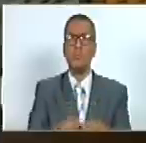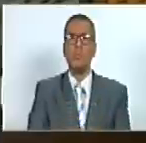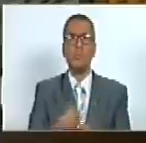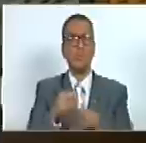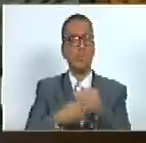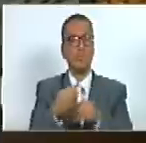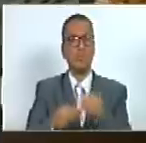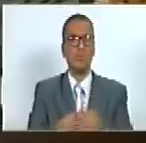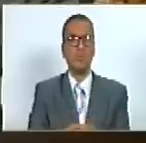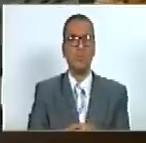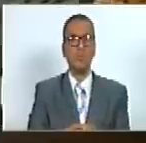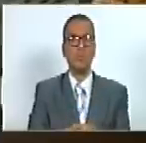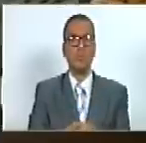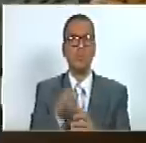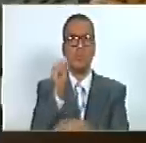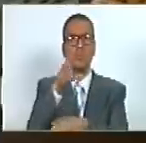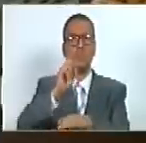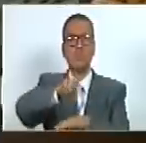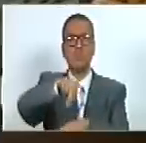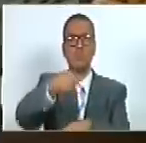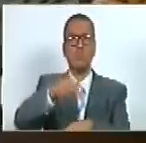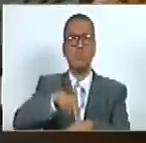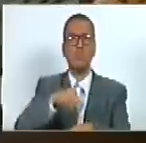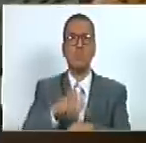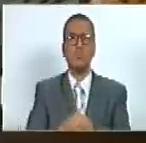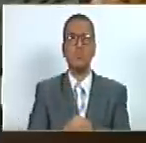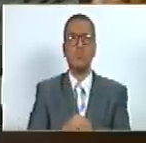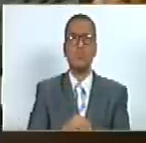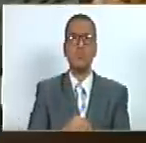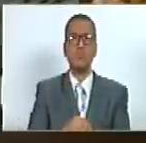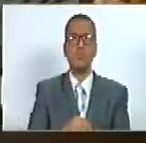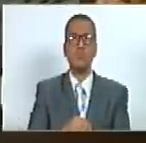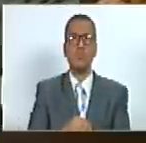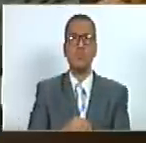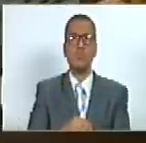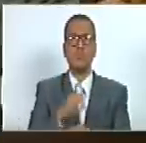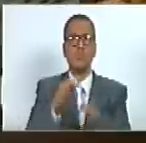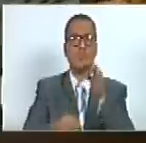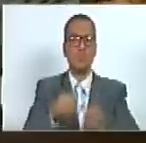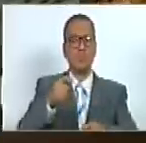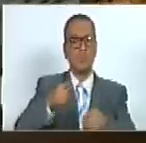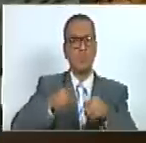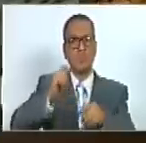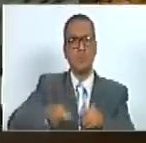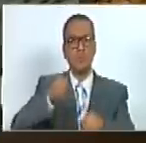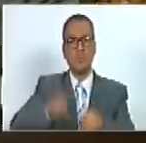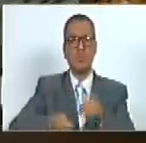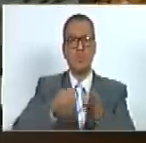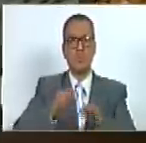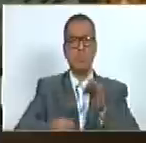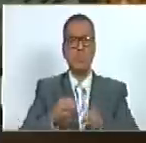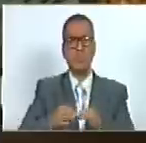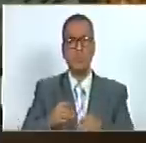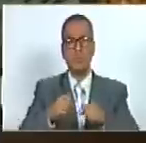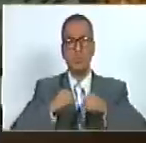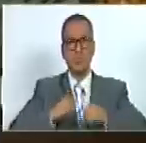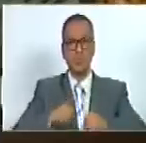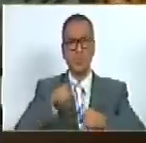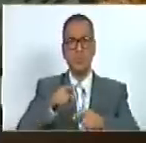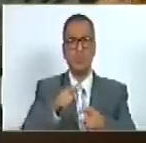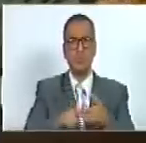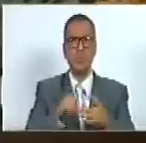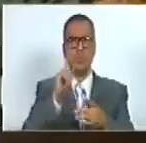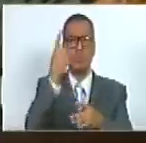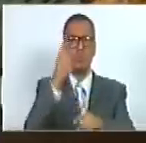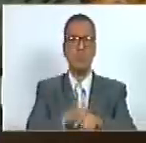dictadas por la Asamblea Nacional, por la Tribunal Supremo de Justicia, para dejar sin efecto desde el